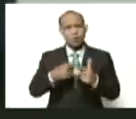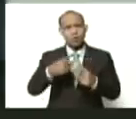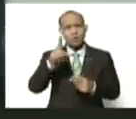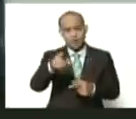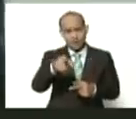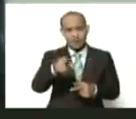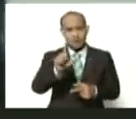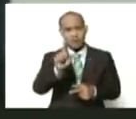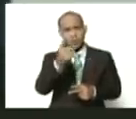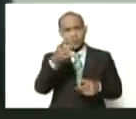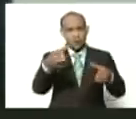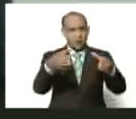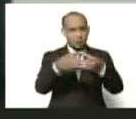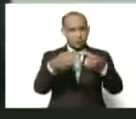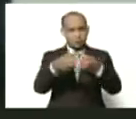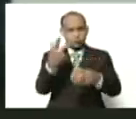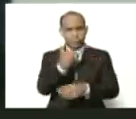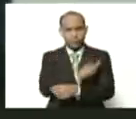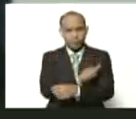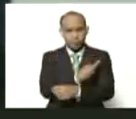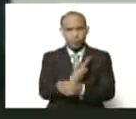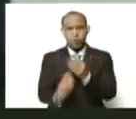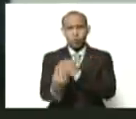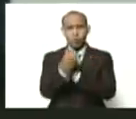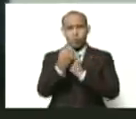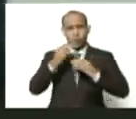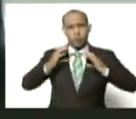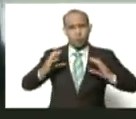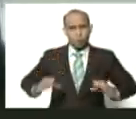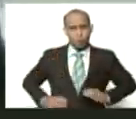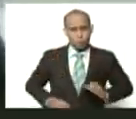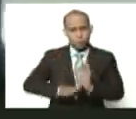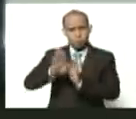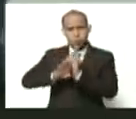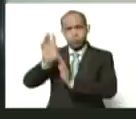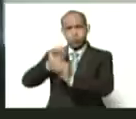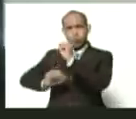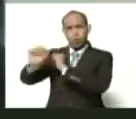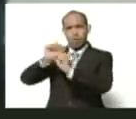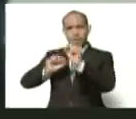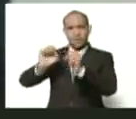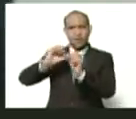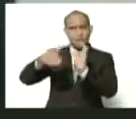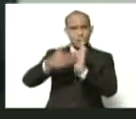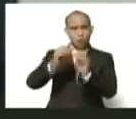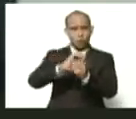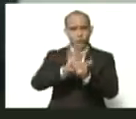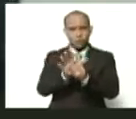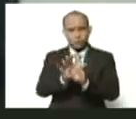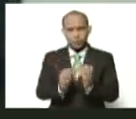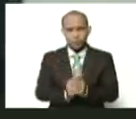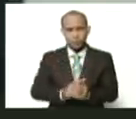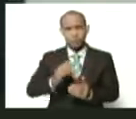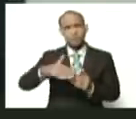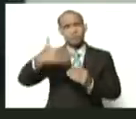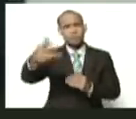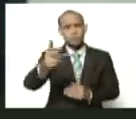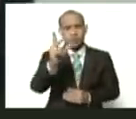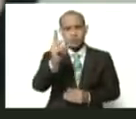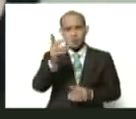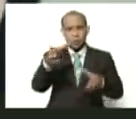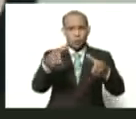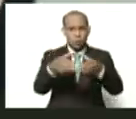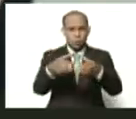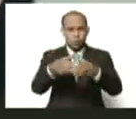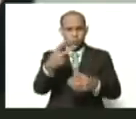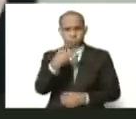etapa de vacunas lo que va a hacer es reforzar la producción de anticuerpos y probablemente estemos hablando de una segunda fase, unas vacunas